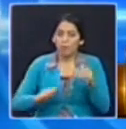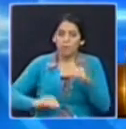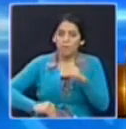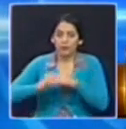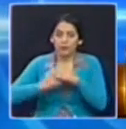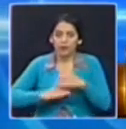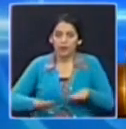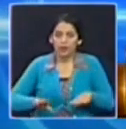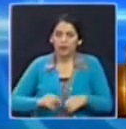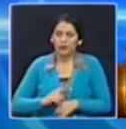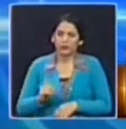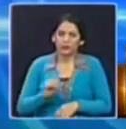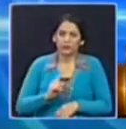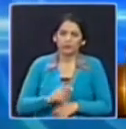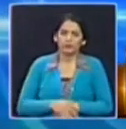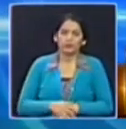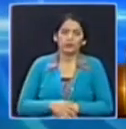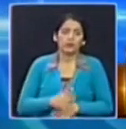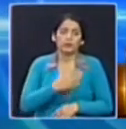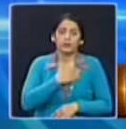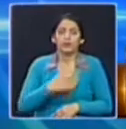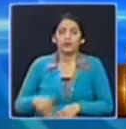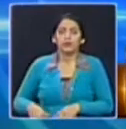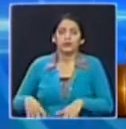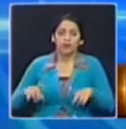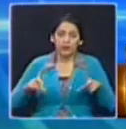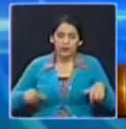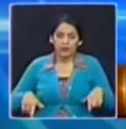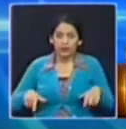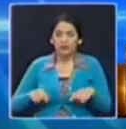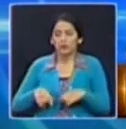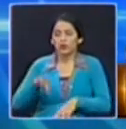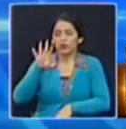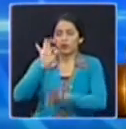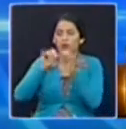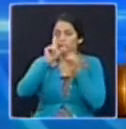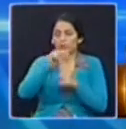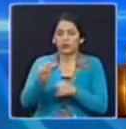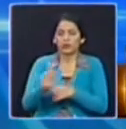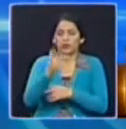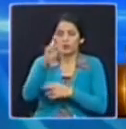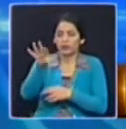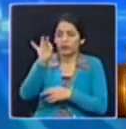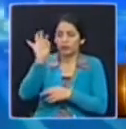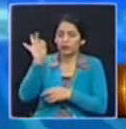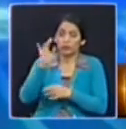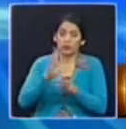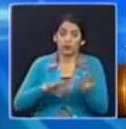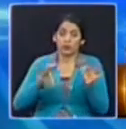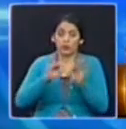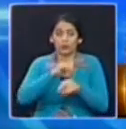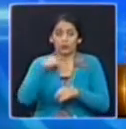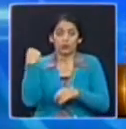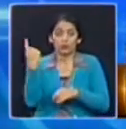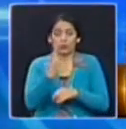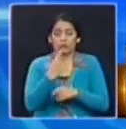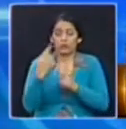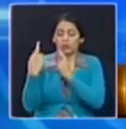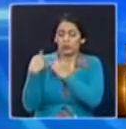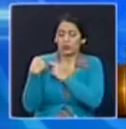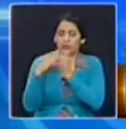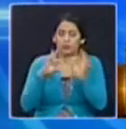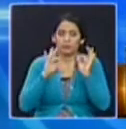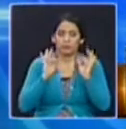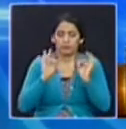República la terna. Entonces, hay que tomarlo con la suficiente responsabilidad y con la